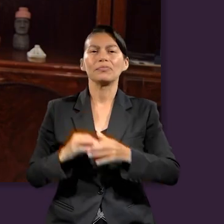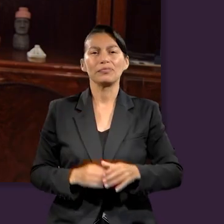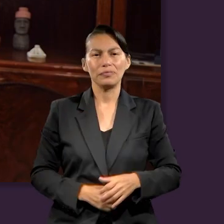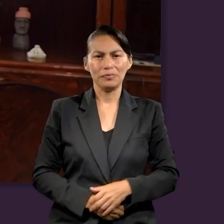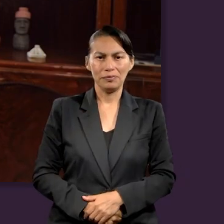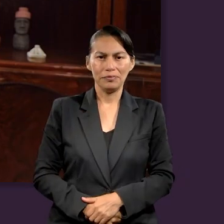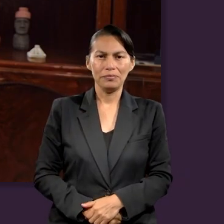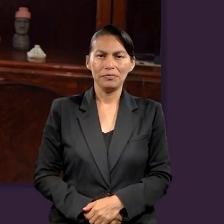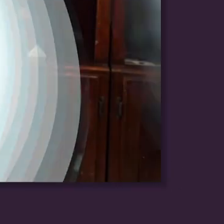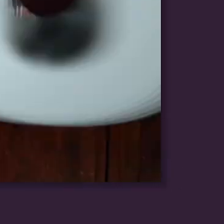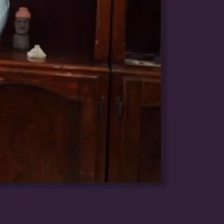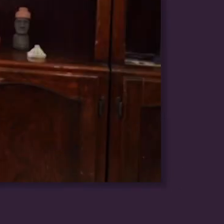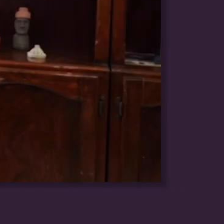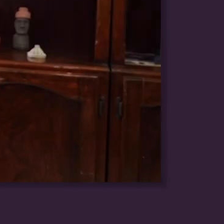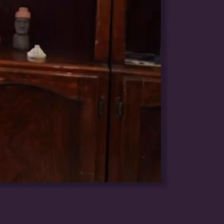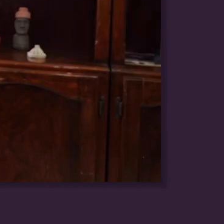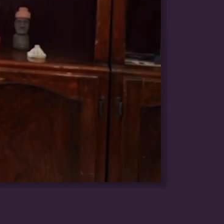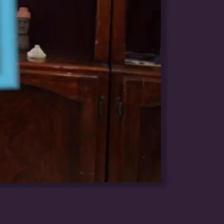sus promesas.